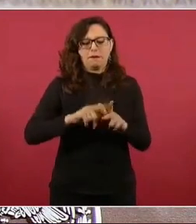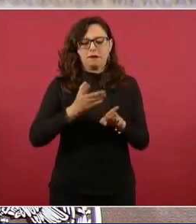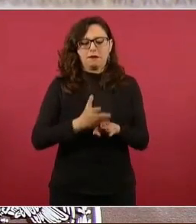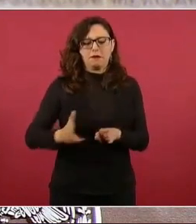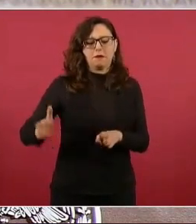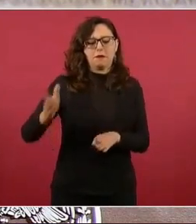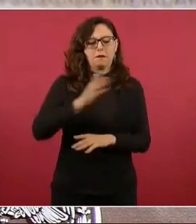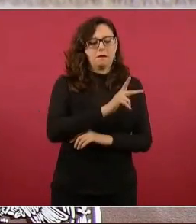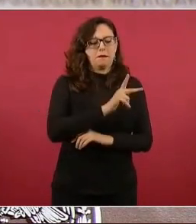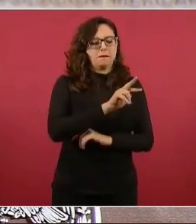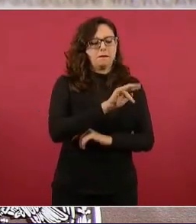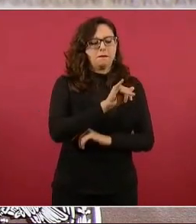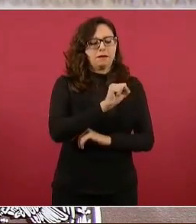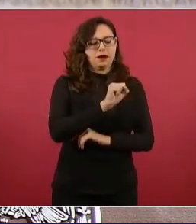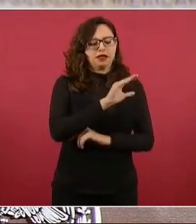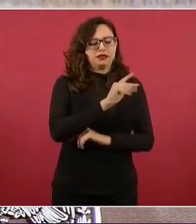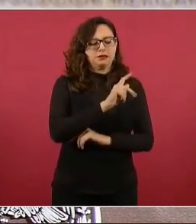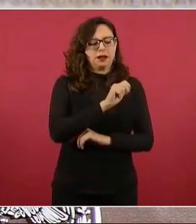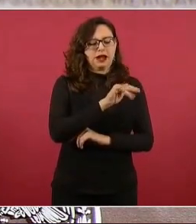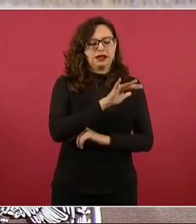cómo